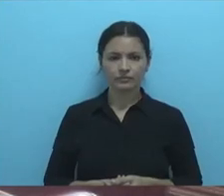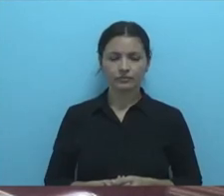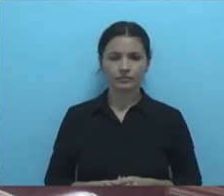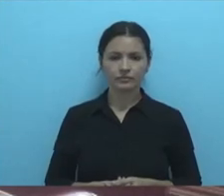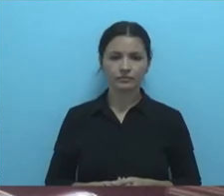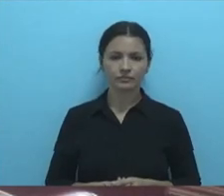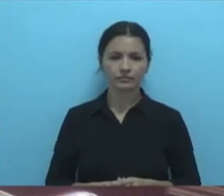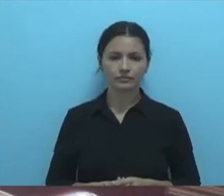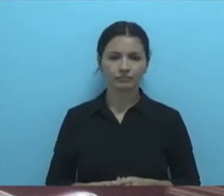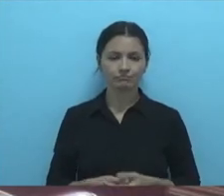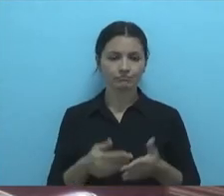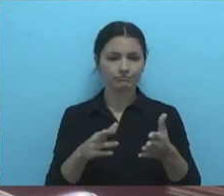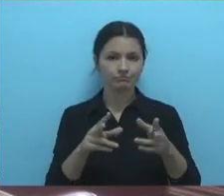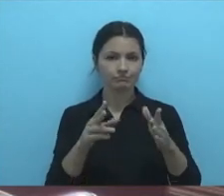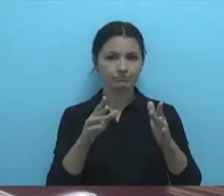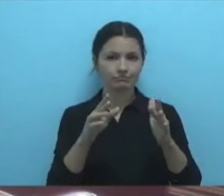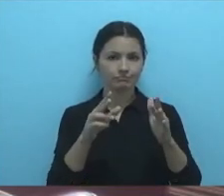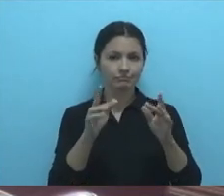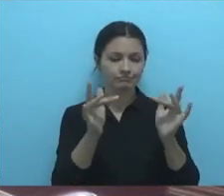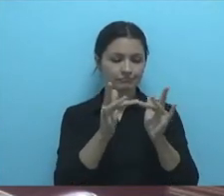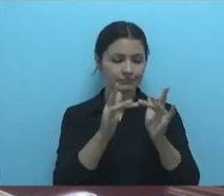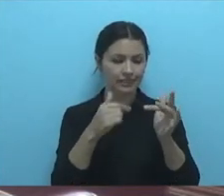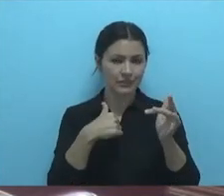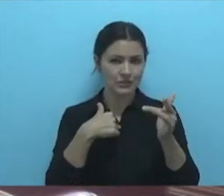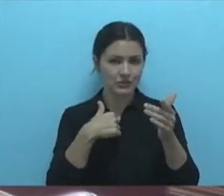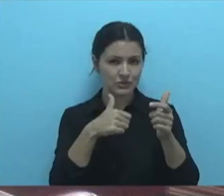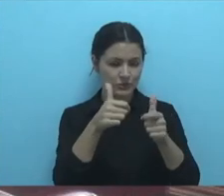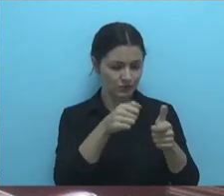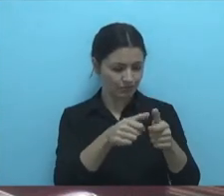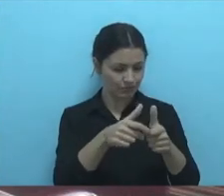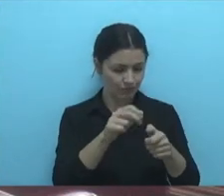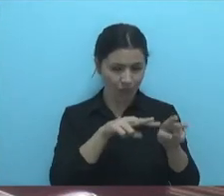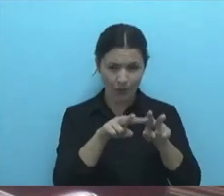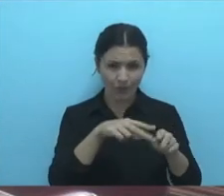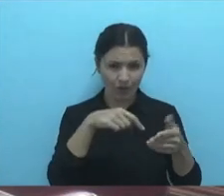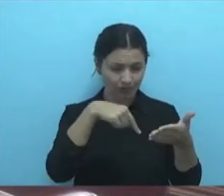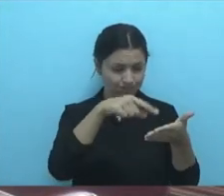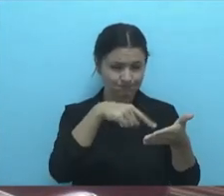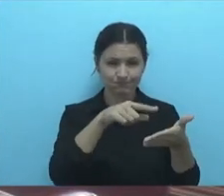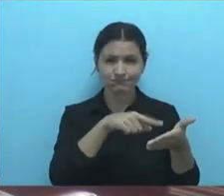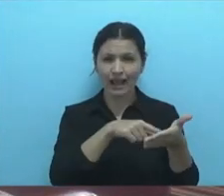Wikipedia cualquier parecido con la realidad en vez de la coincidencia gracias